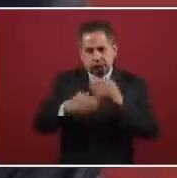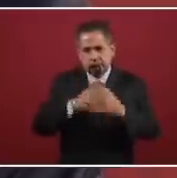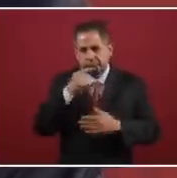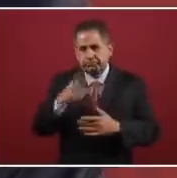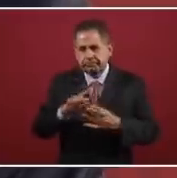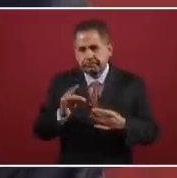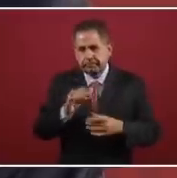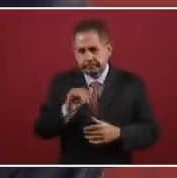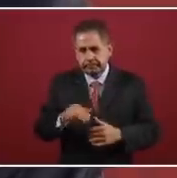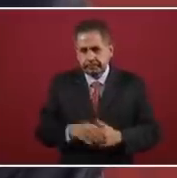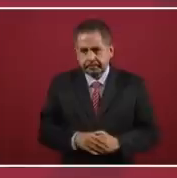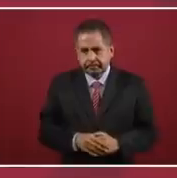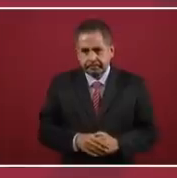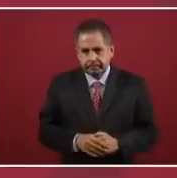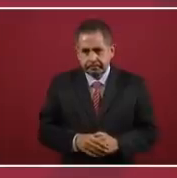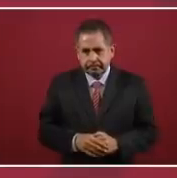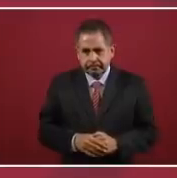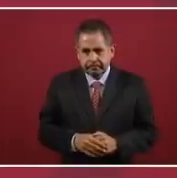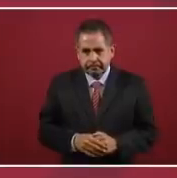denuncia.